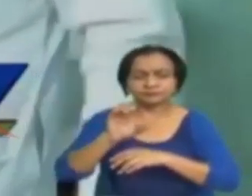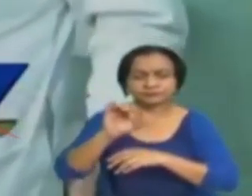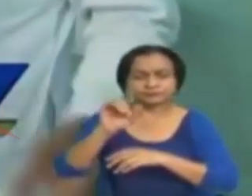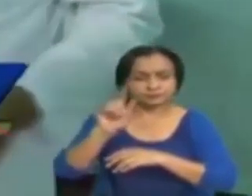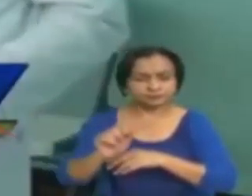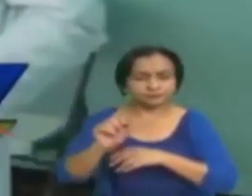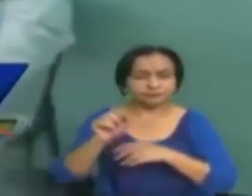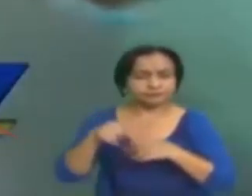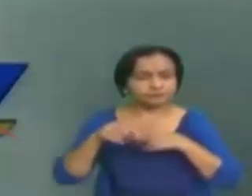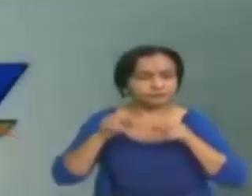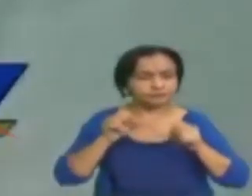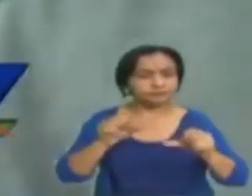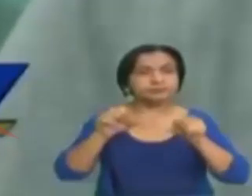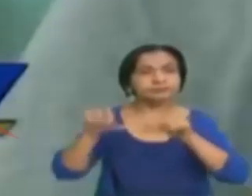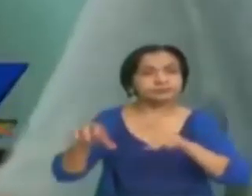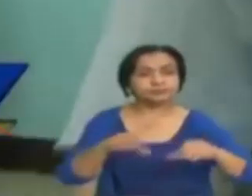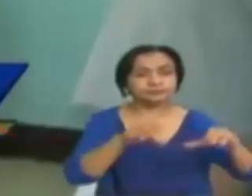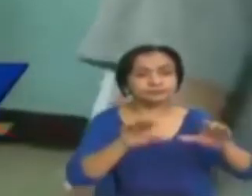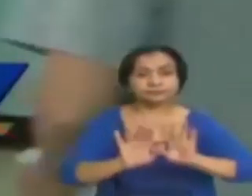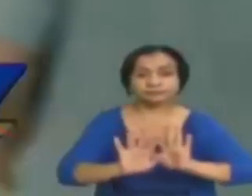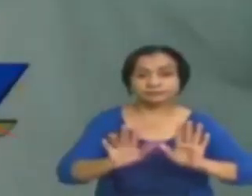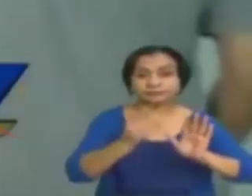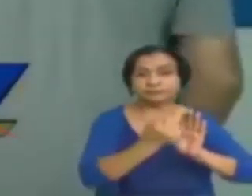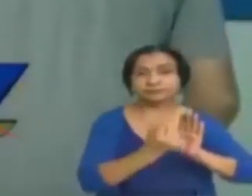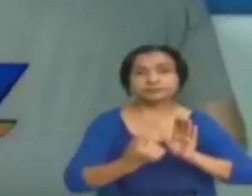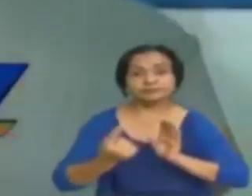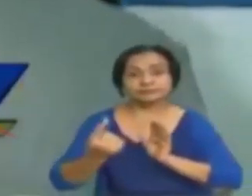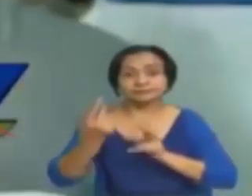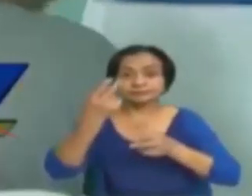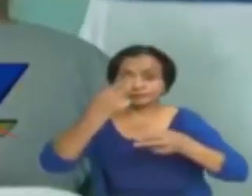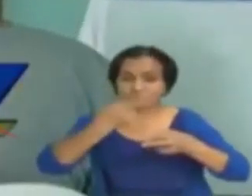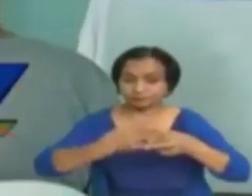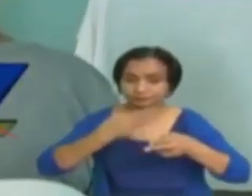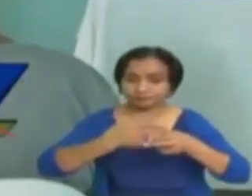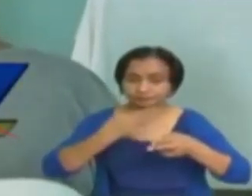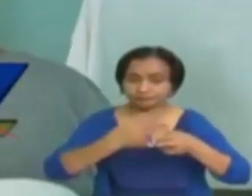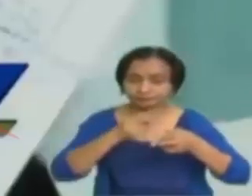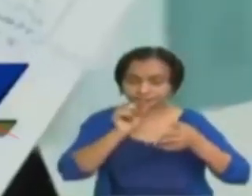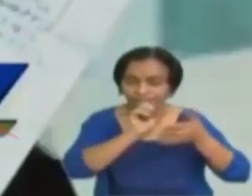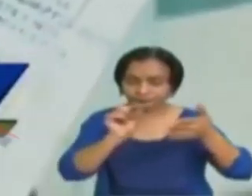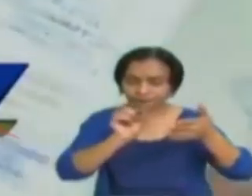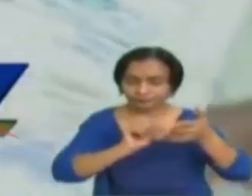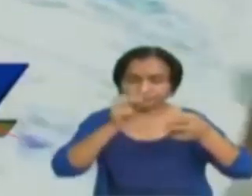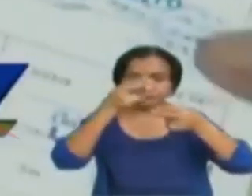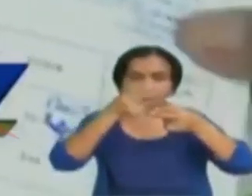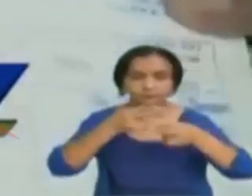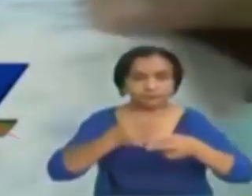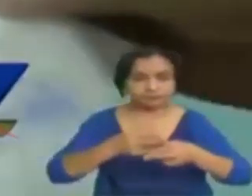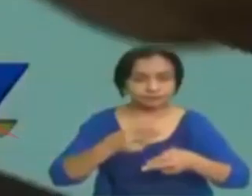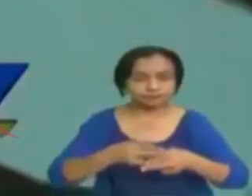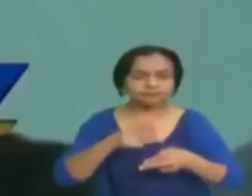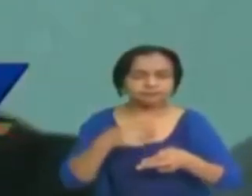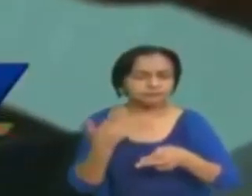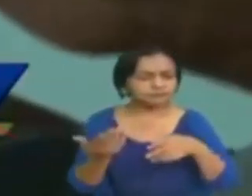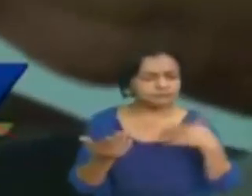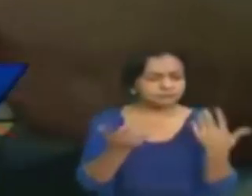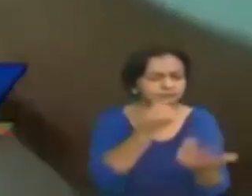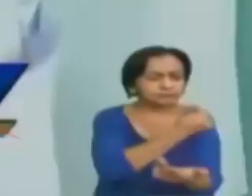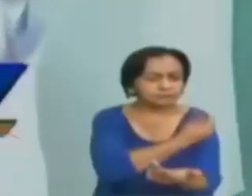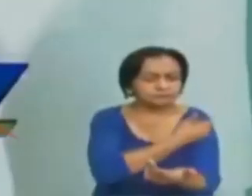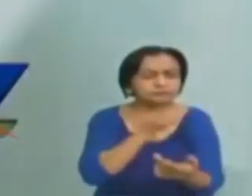COVID-19 a personas de 55 años y a personal de primera línea de salud en Rivas. Además, detalló el resto de departamentos